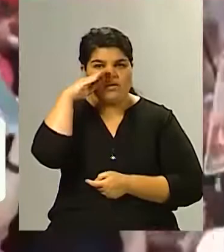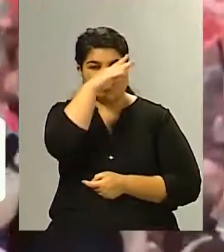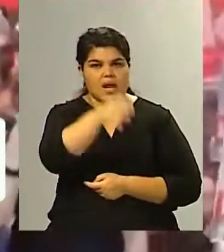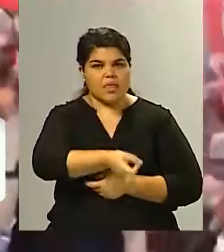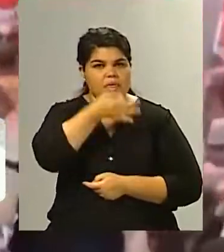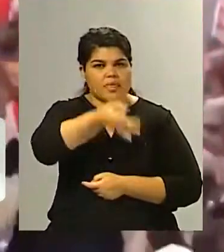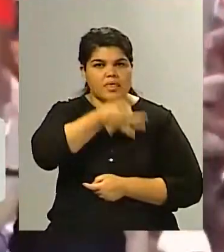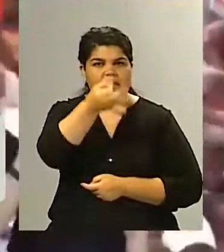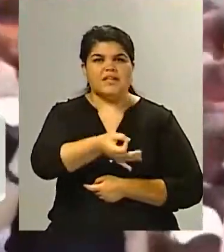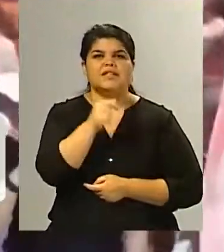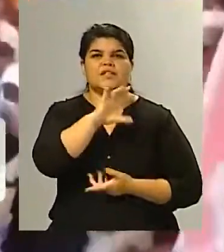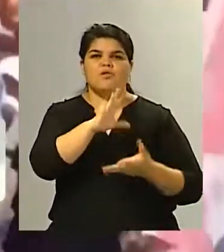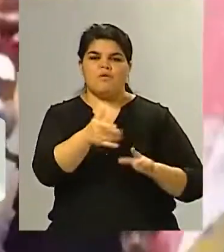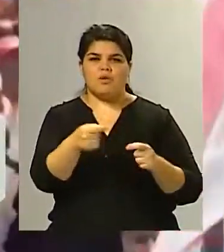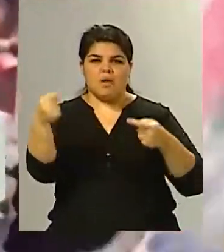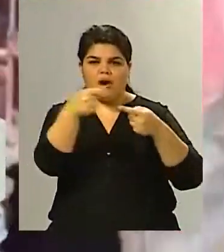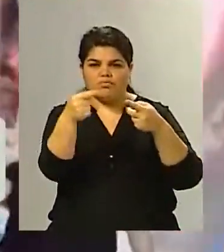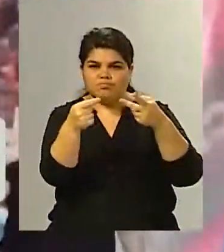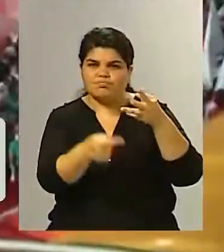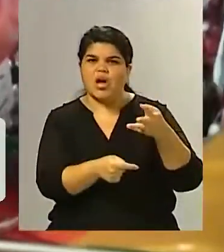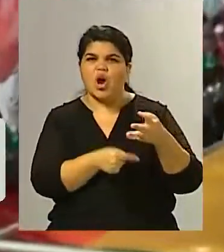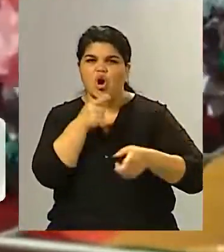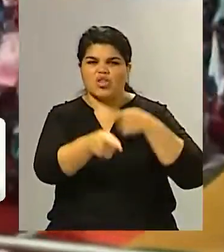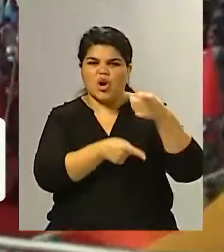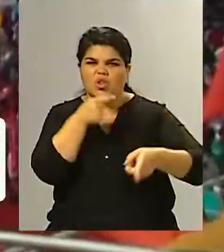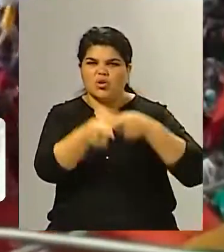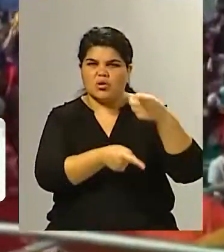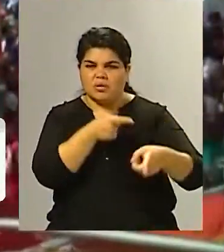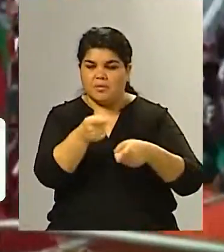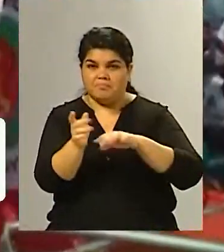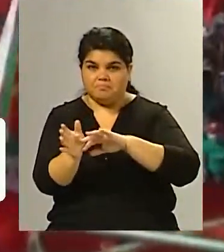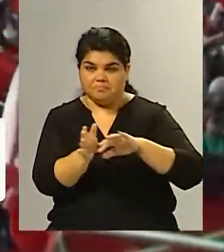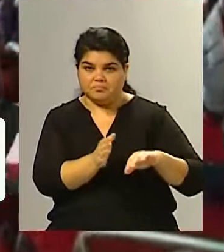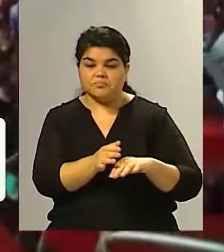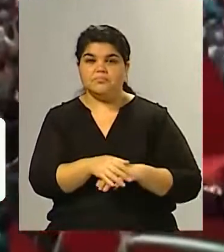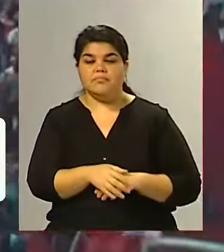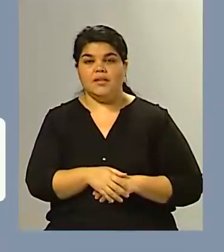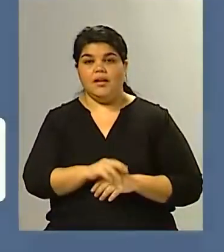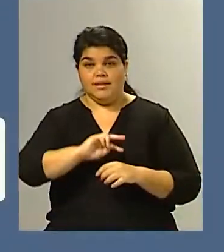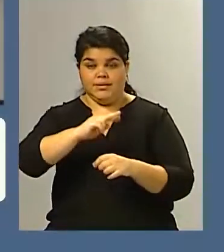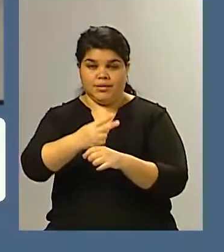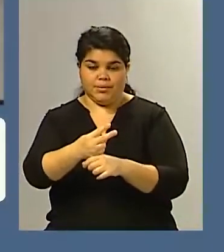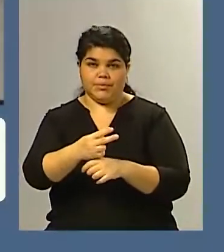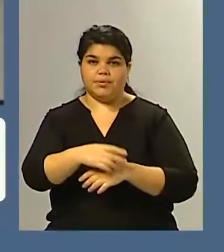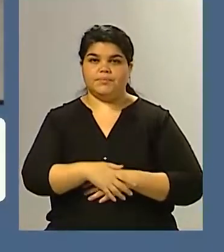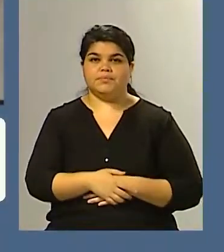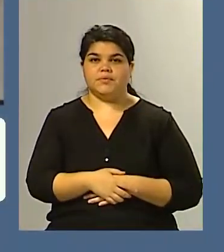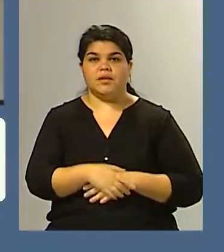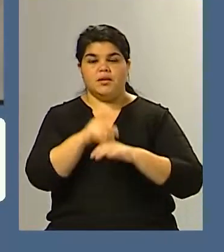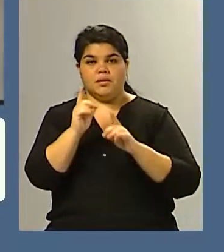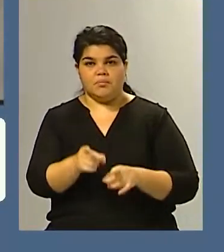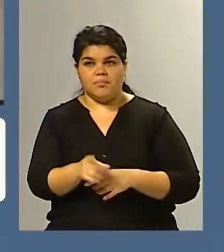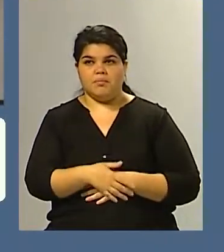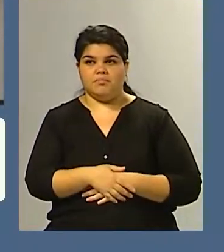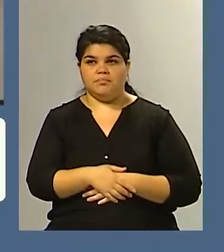grande, estaba muy exacerbada la pelea. Lo segundo es que el otro que centralizó el discurso y que fue